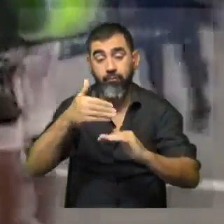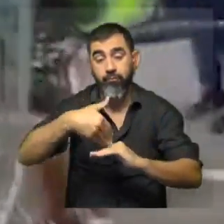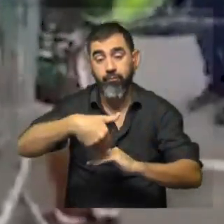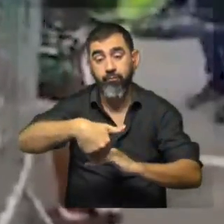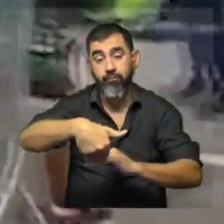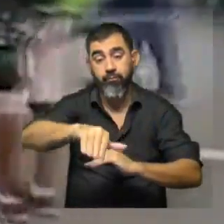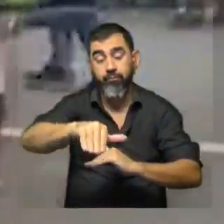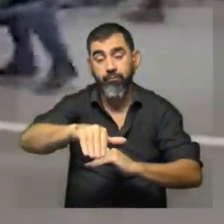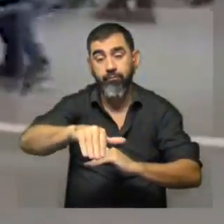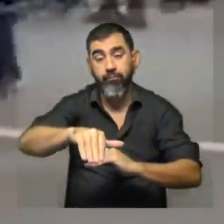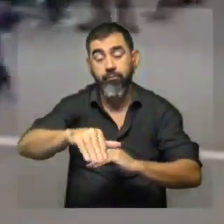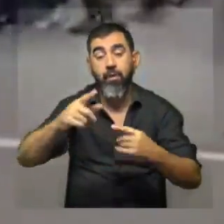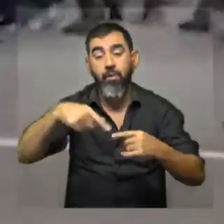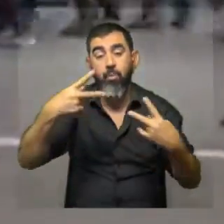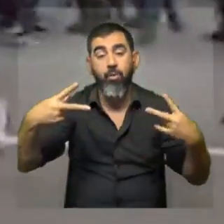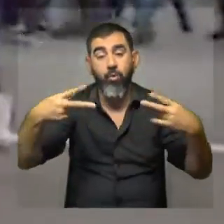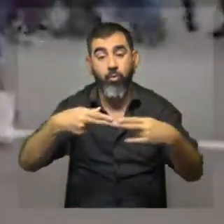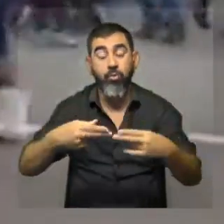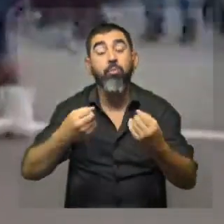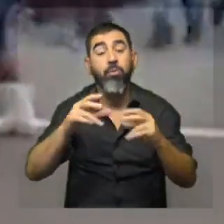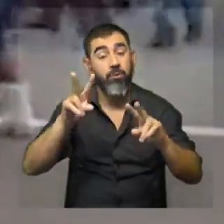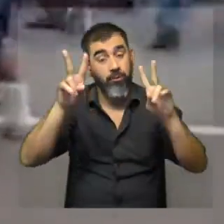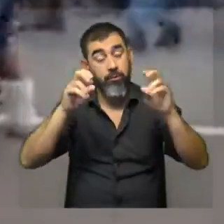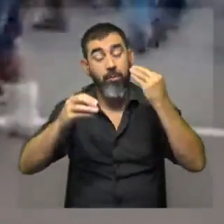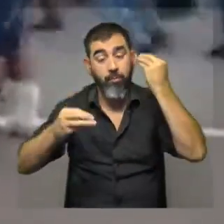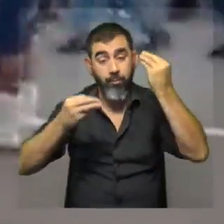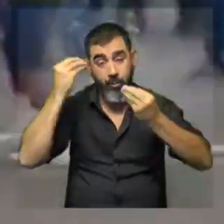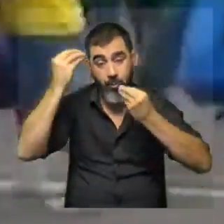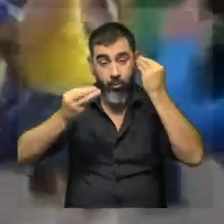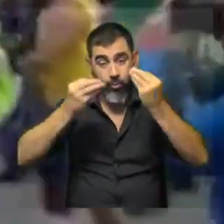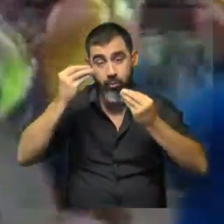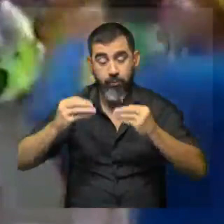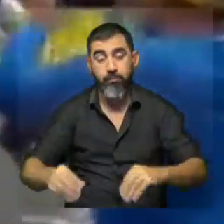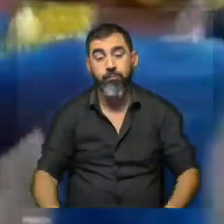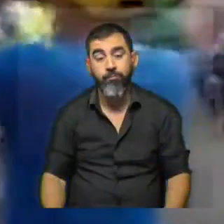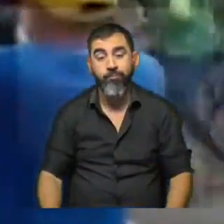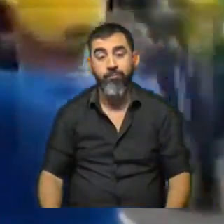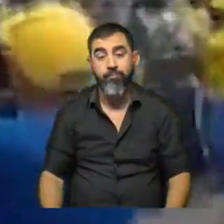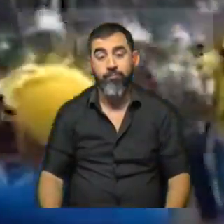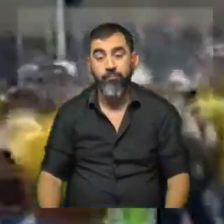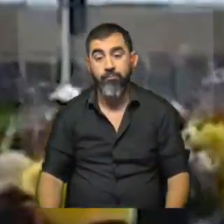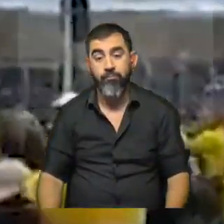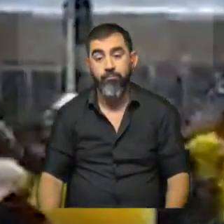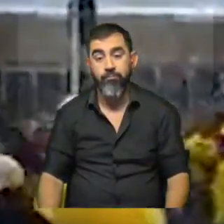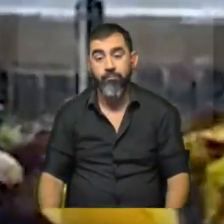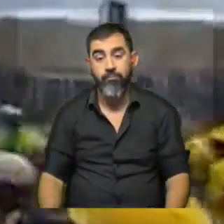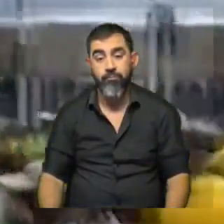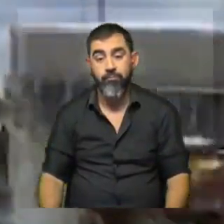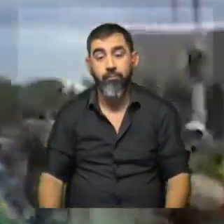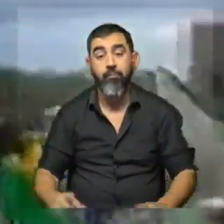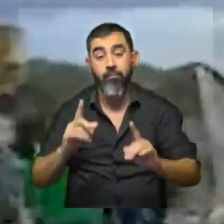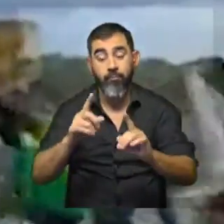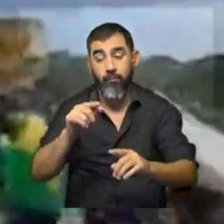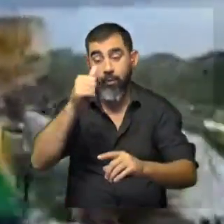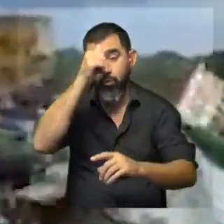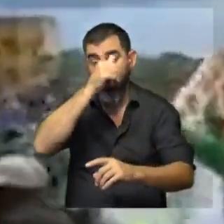enseguida de la pausa, porque bueno, es un tema que preocupa y, como vos decías, Luca, va a estar en la atención. Estuvo en la atención